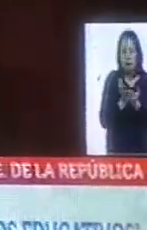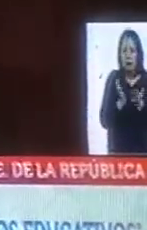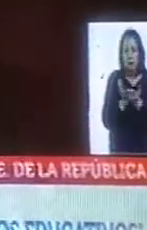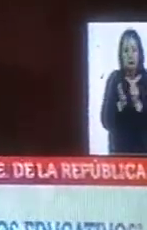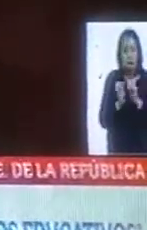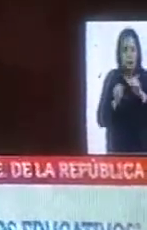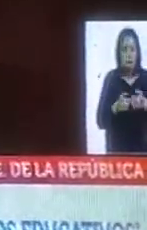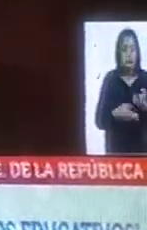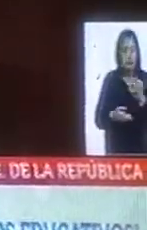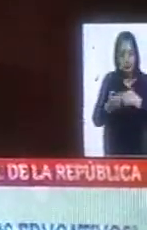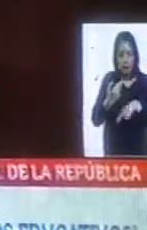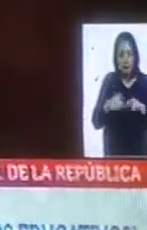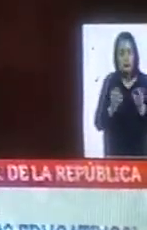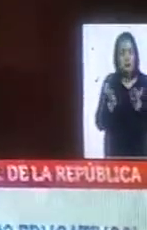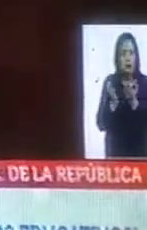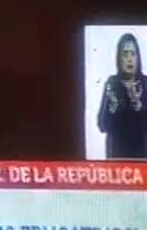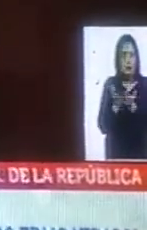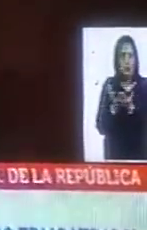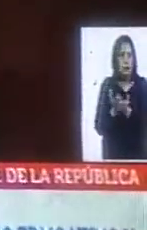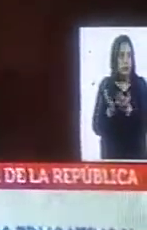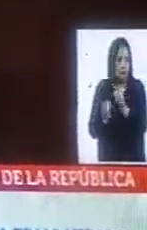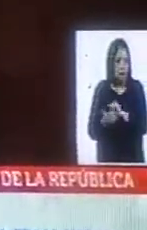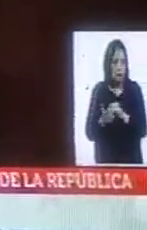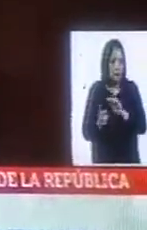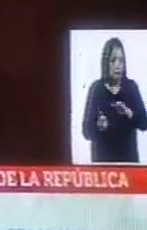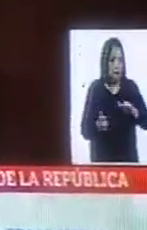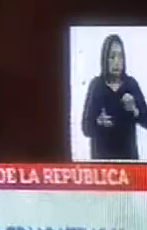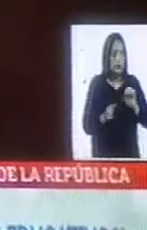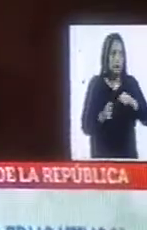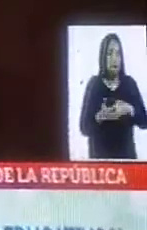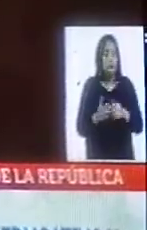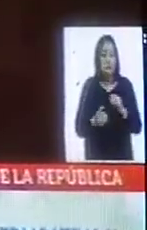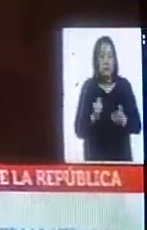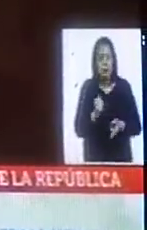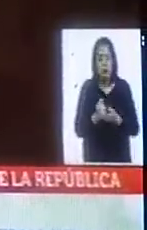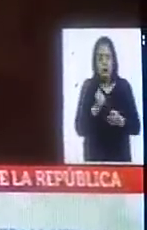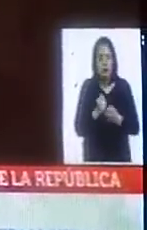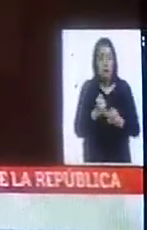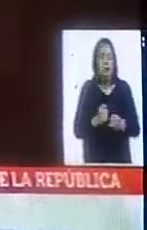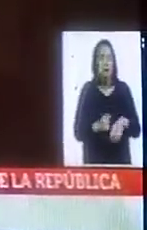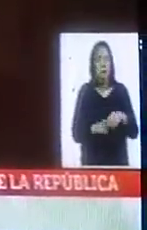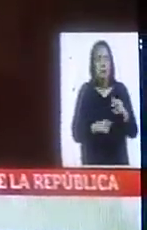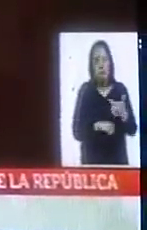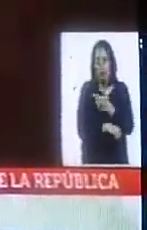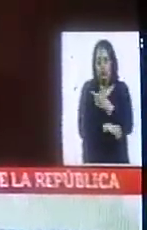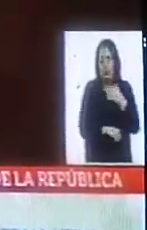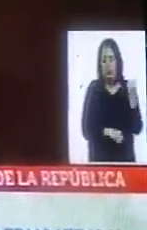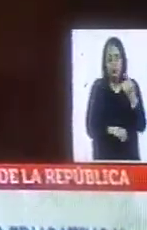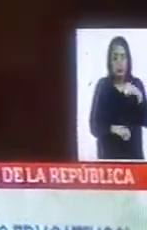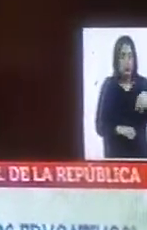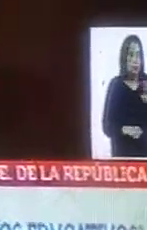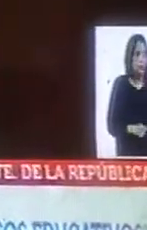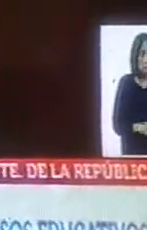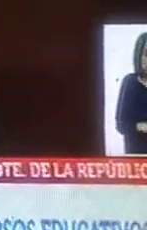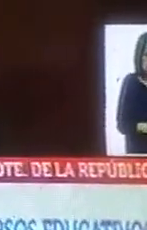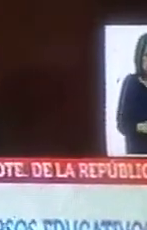a la actividad presencial para ello garantizaremos la vacunación de todos los maestros y